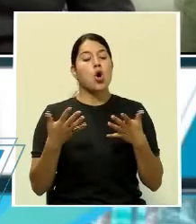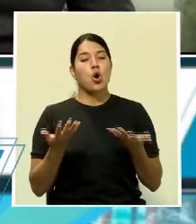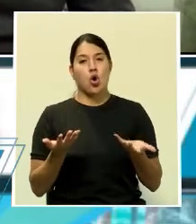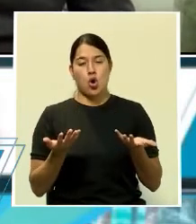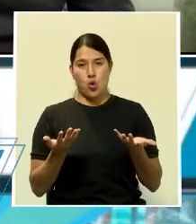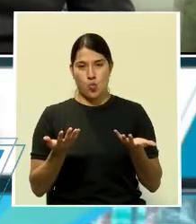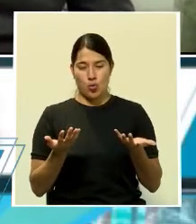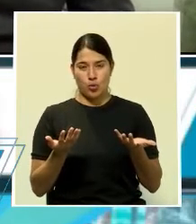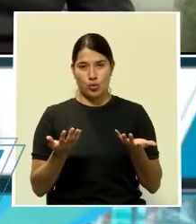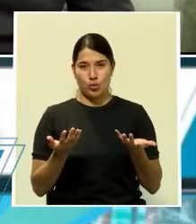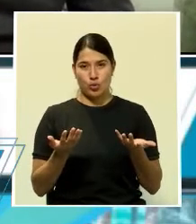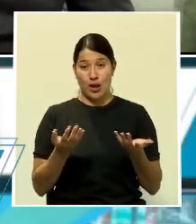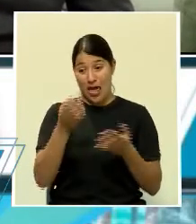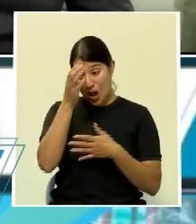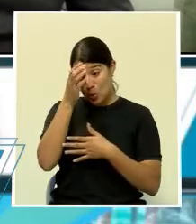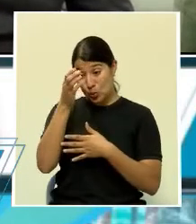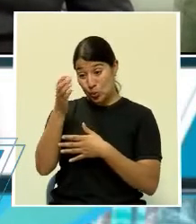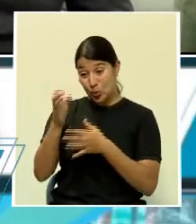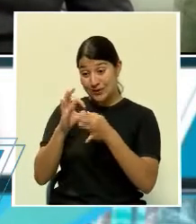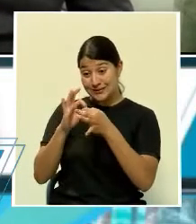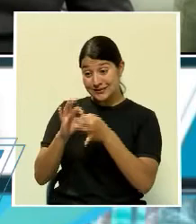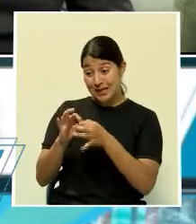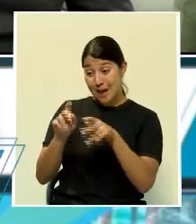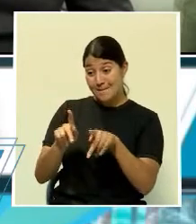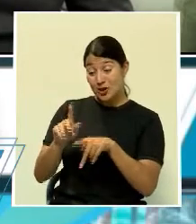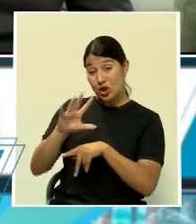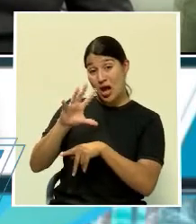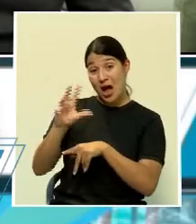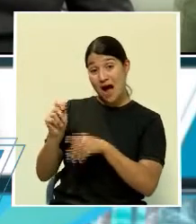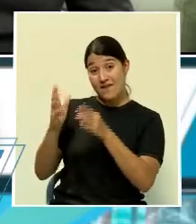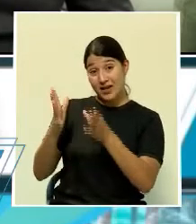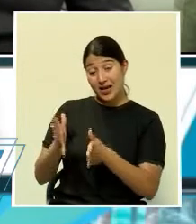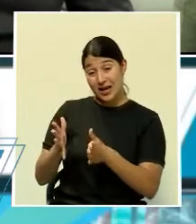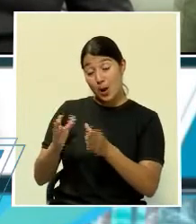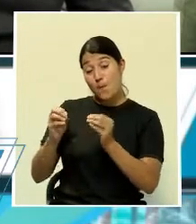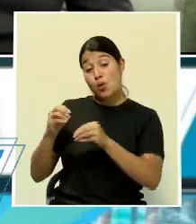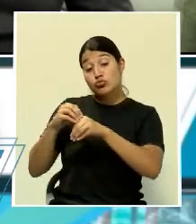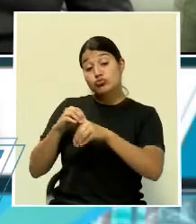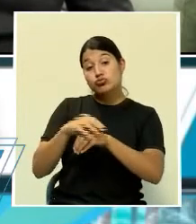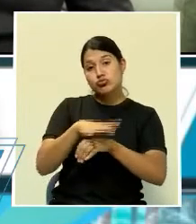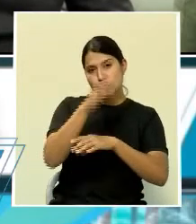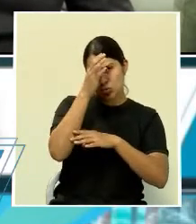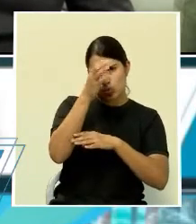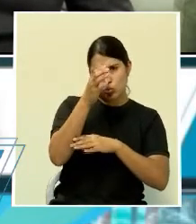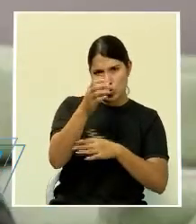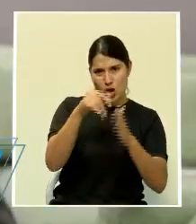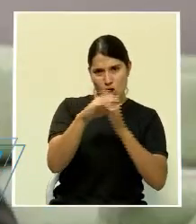se imbrincó la cultura afrodescendiente en este sentido con el resto del país?